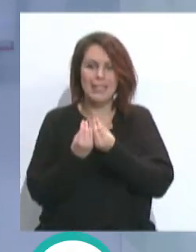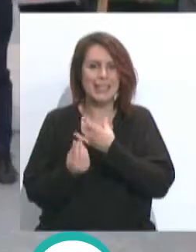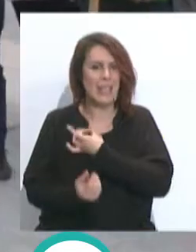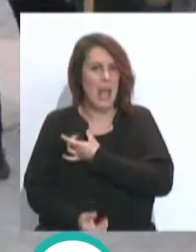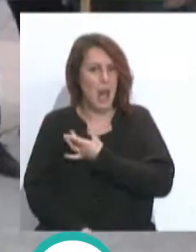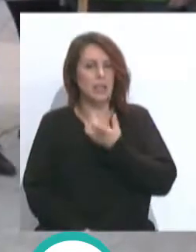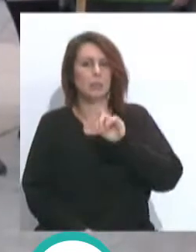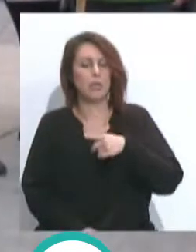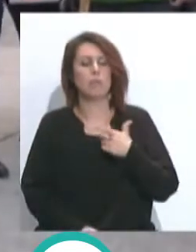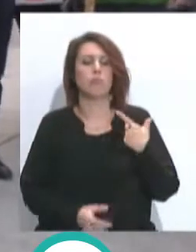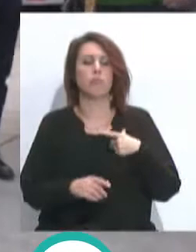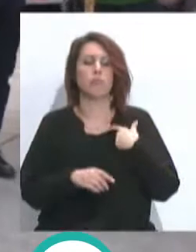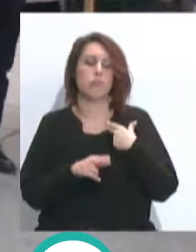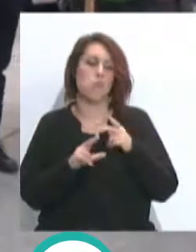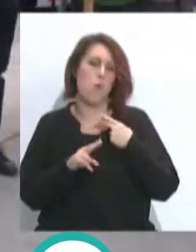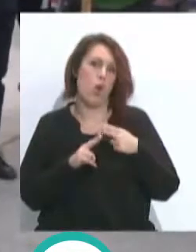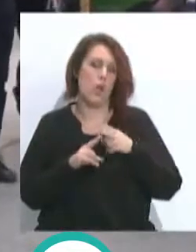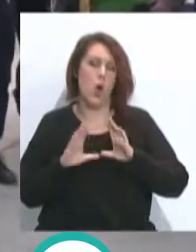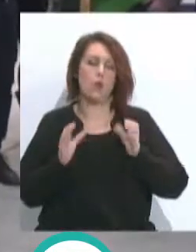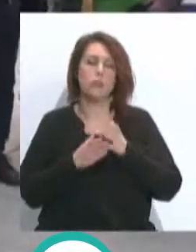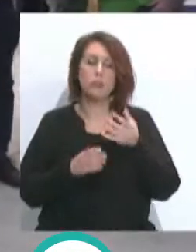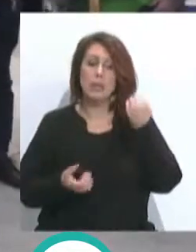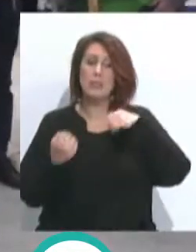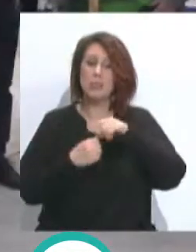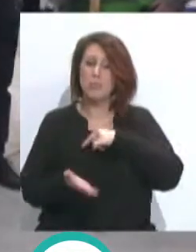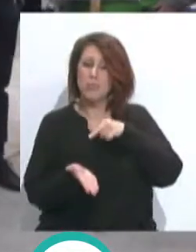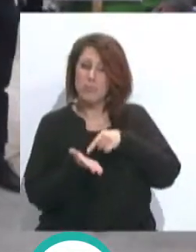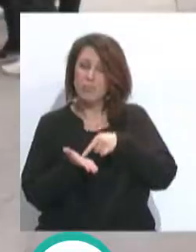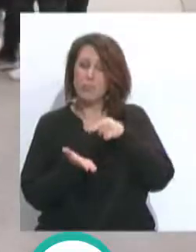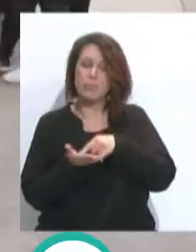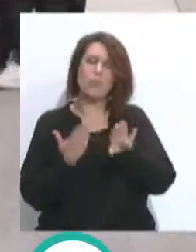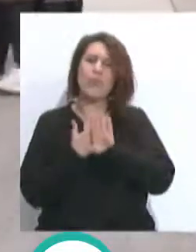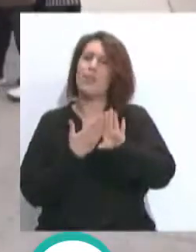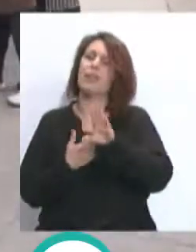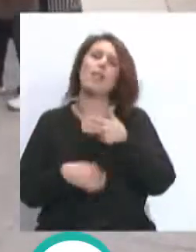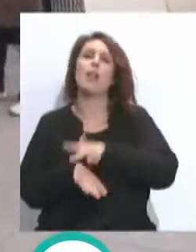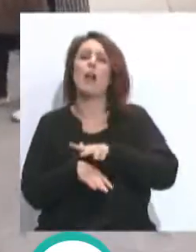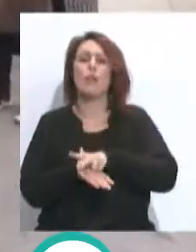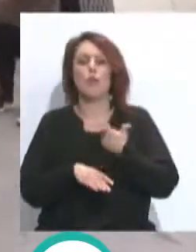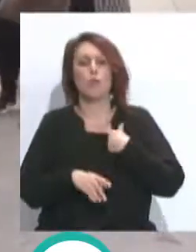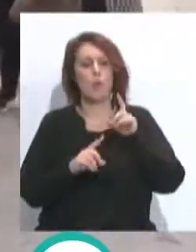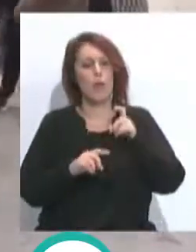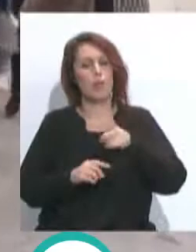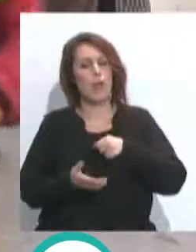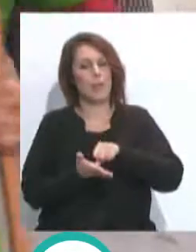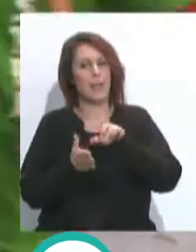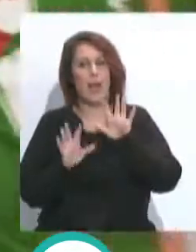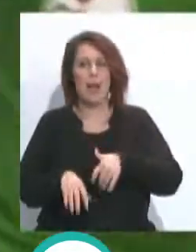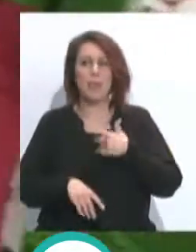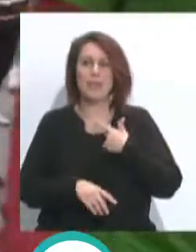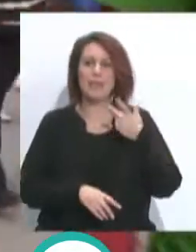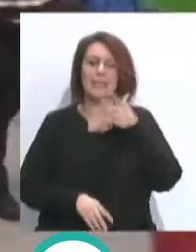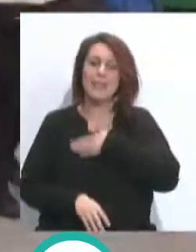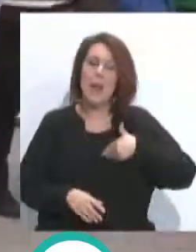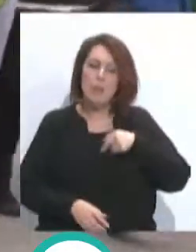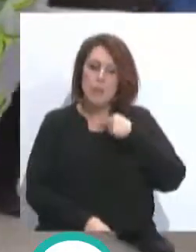sindicales y partidos políticos. Un acto reivindicativo que se ha llevado a cabo ante la Delegación de Educación de la capital y que busca dar voz